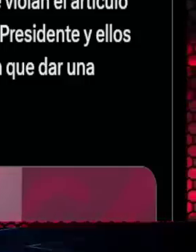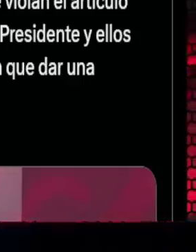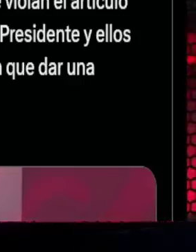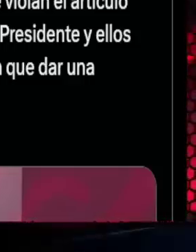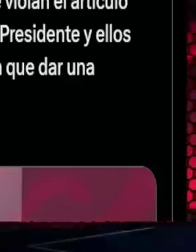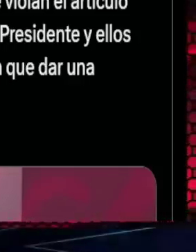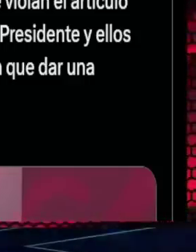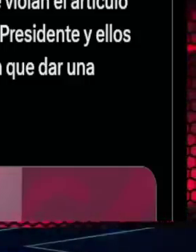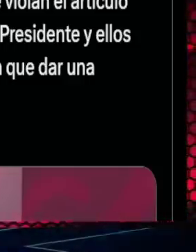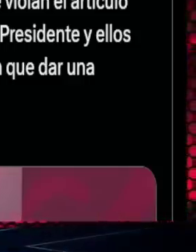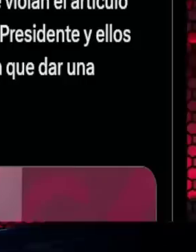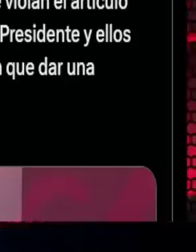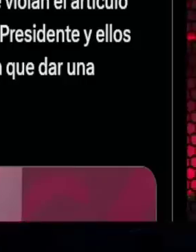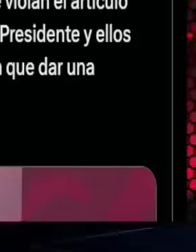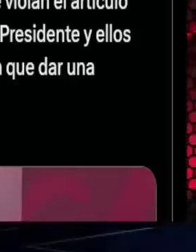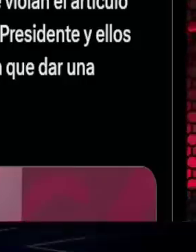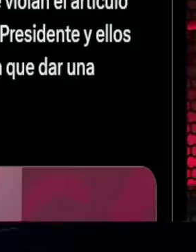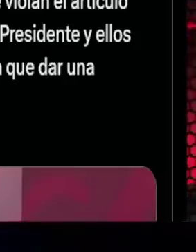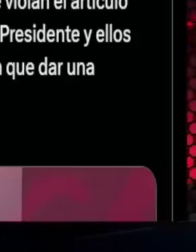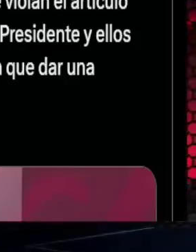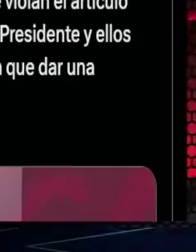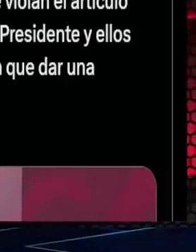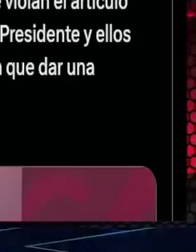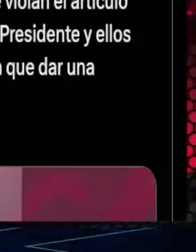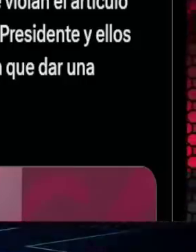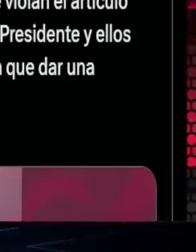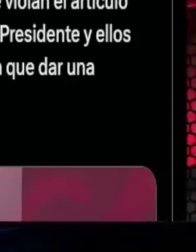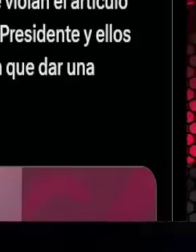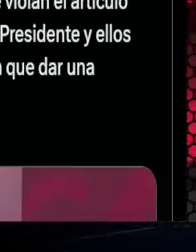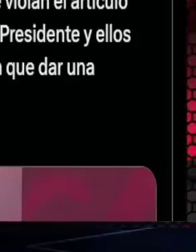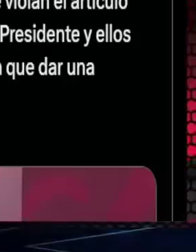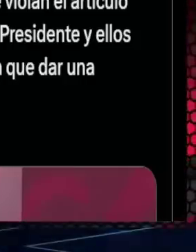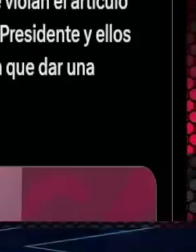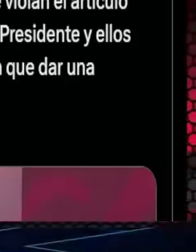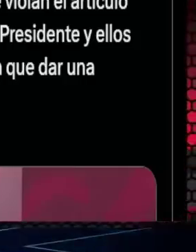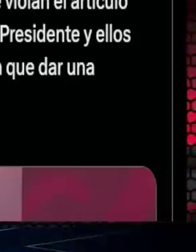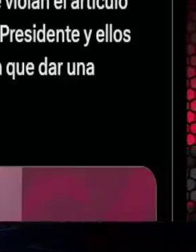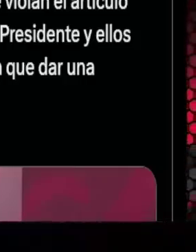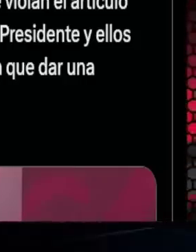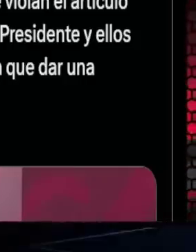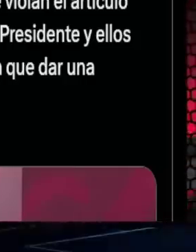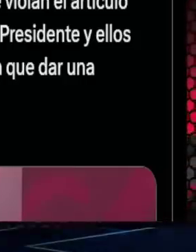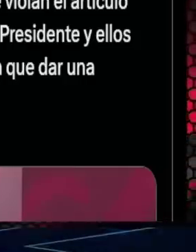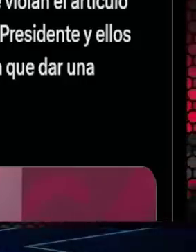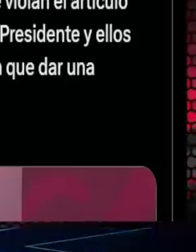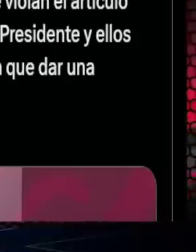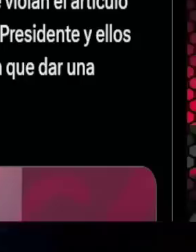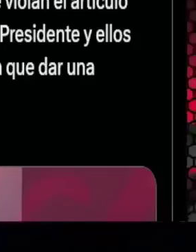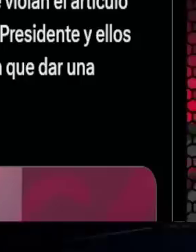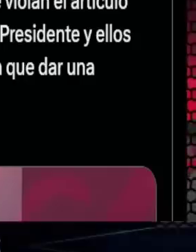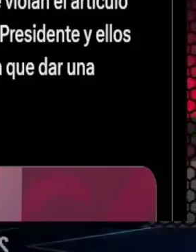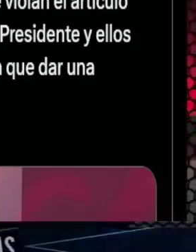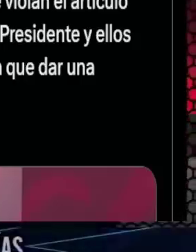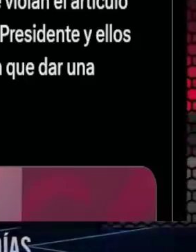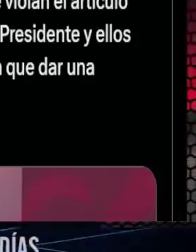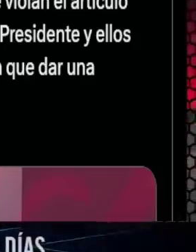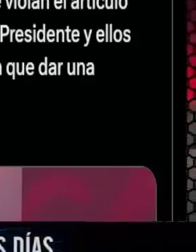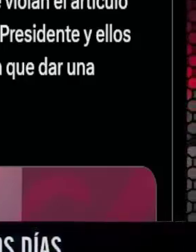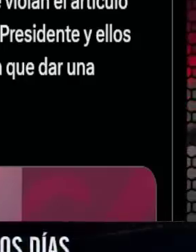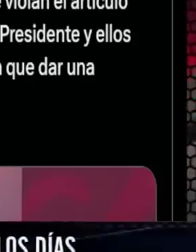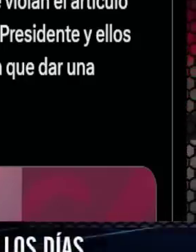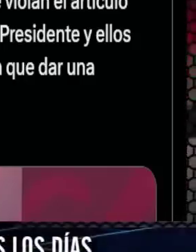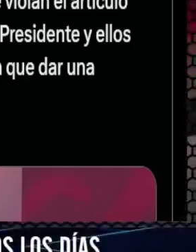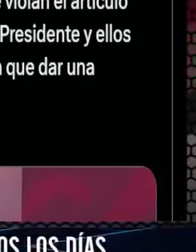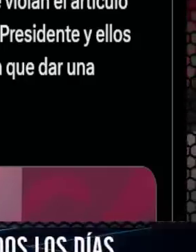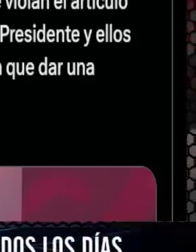del 2023. El presidente de la República sorprendió a todo México con las declaraciones que acaba de realizar en la